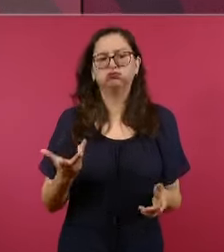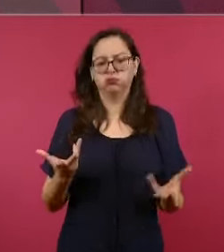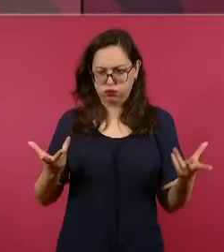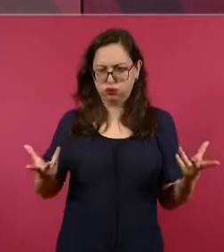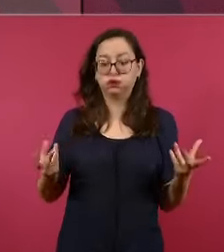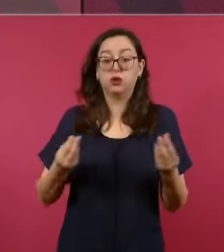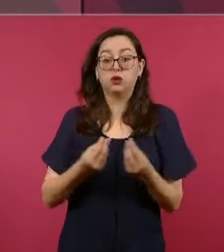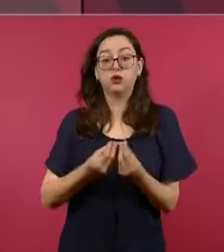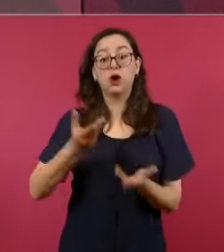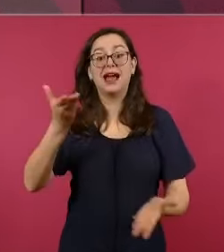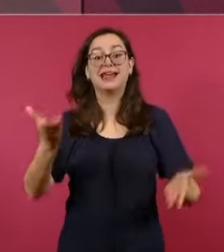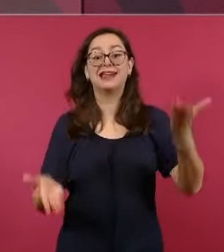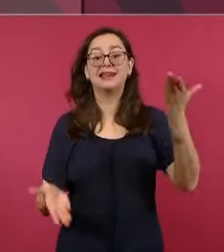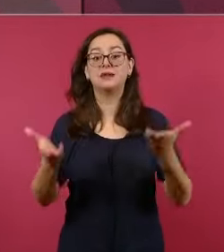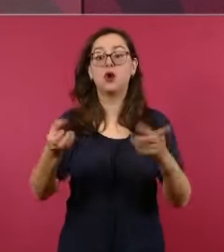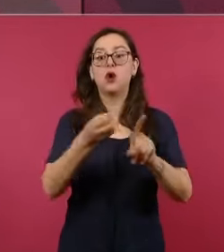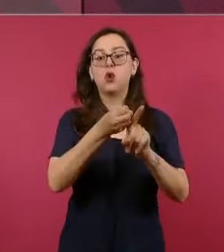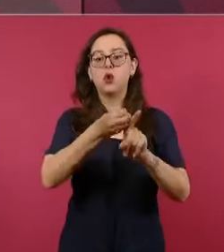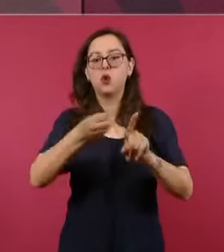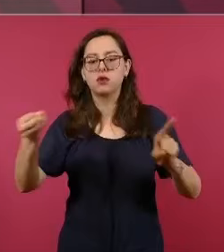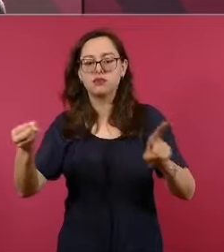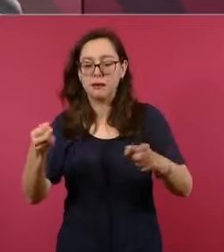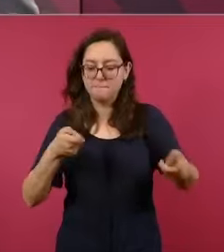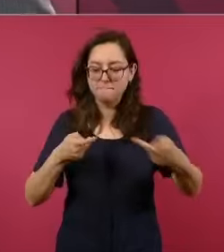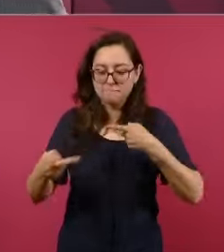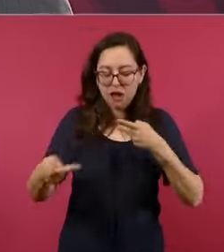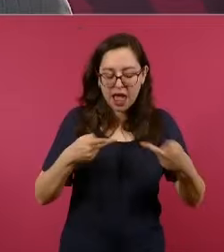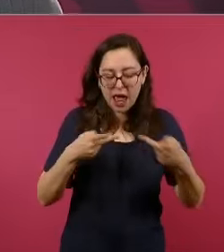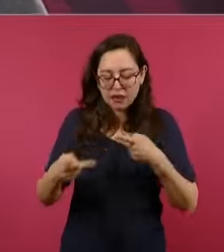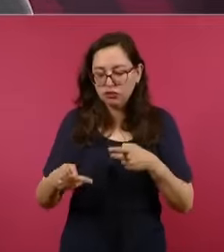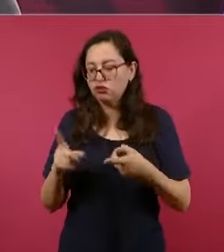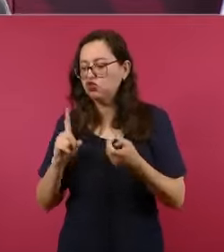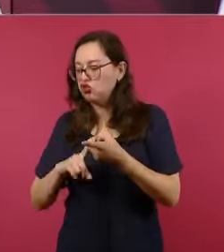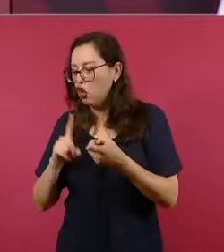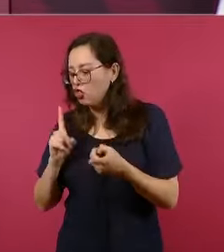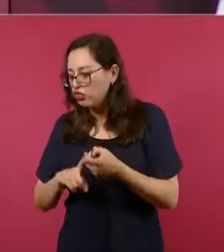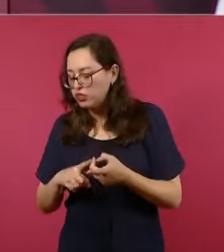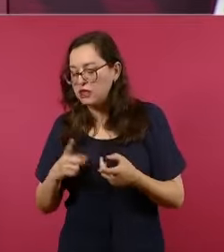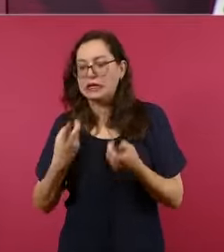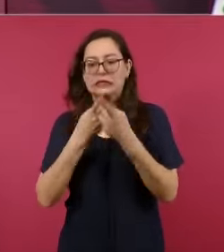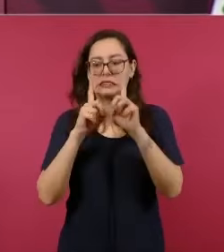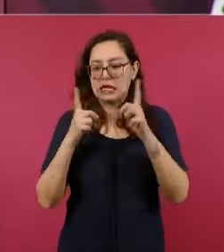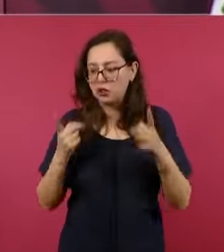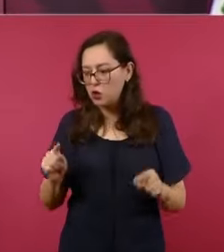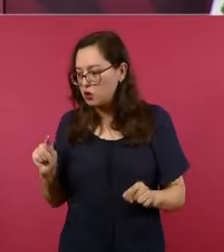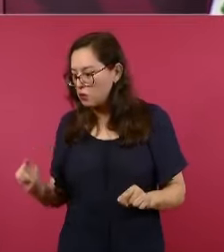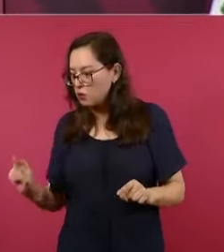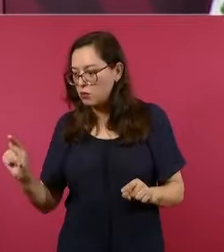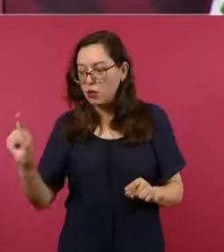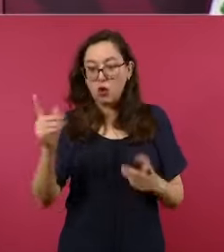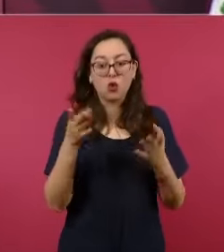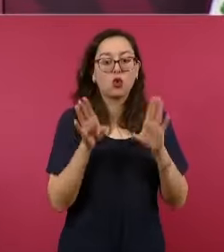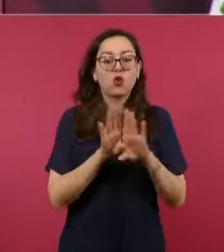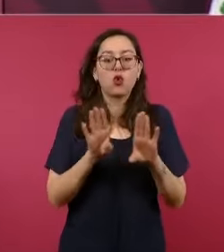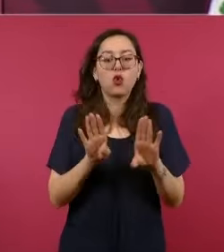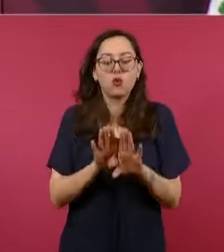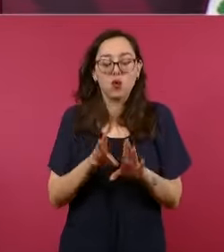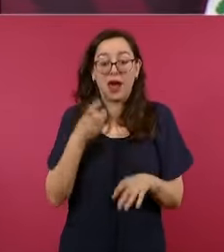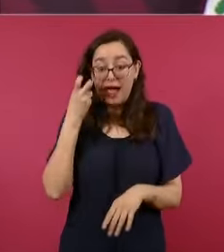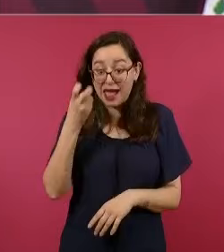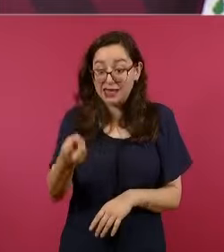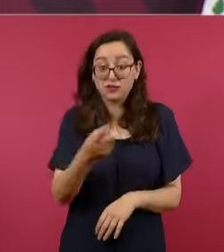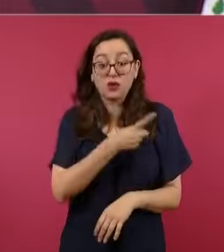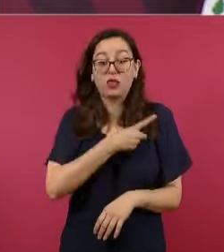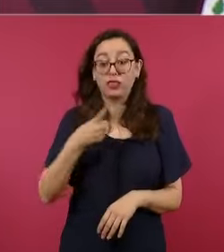orden y tiene que haber planeación para el desarrollo Nosotros llegamos